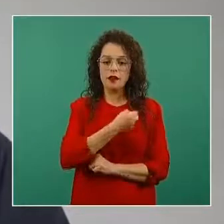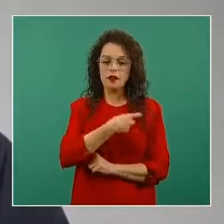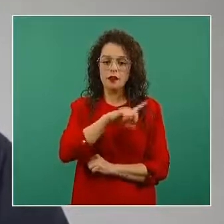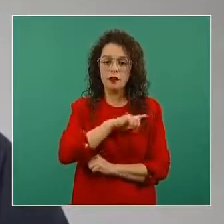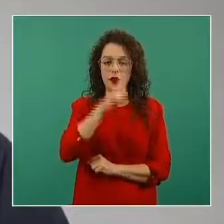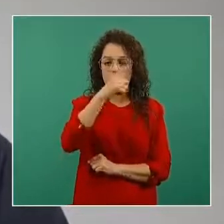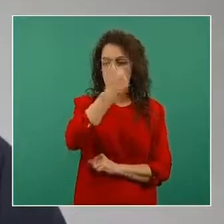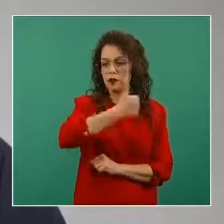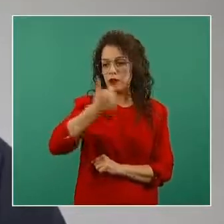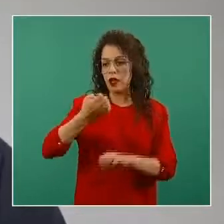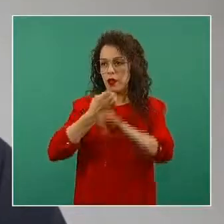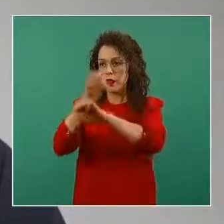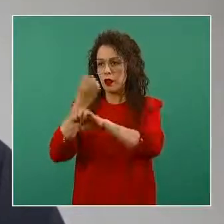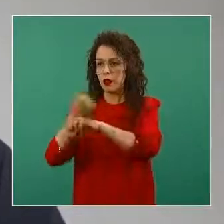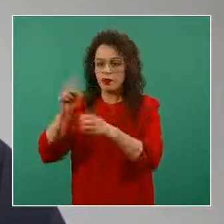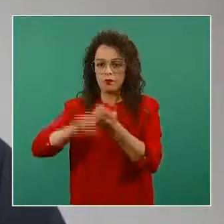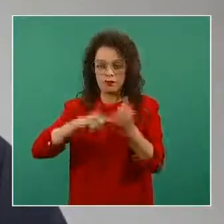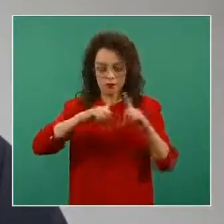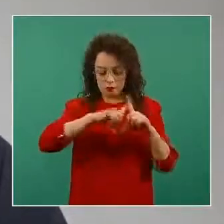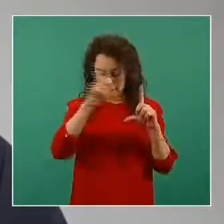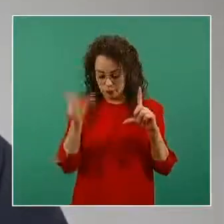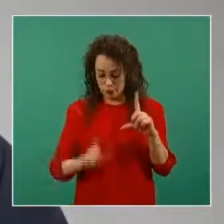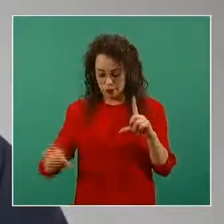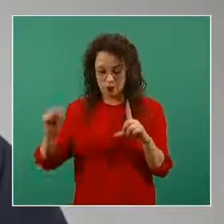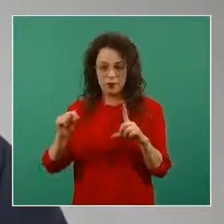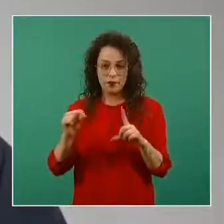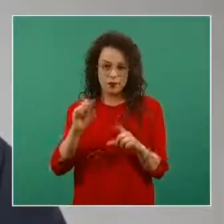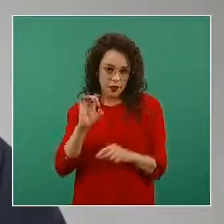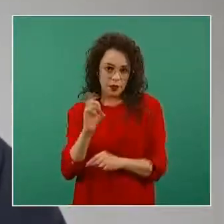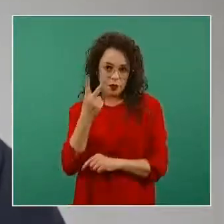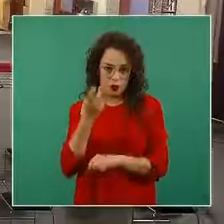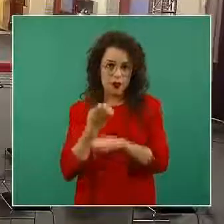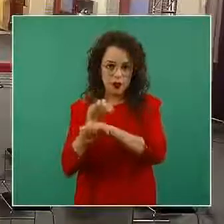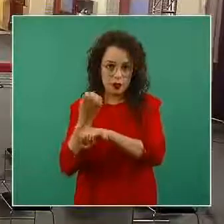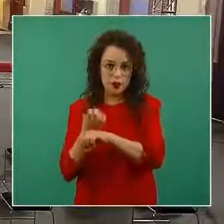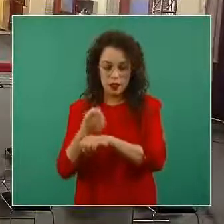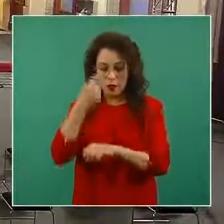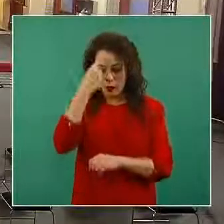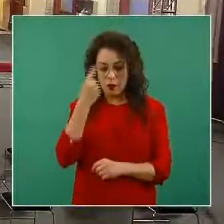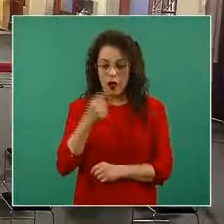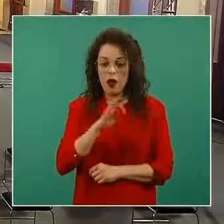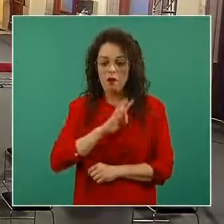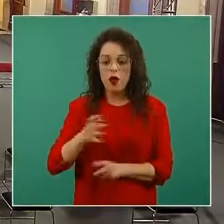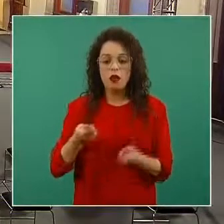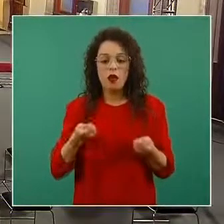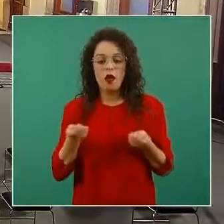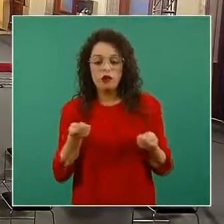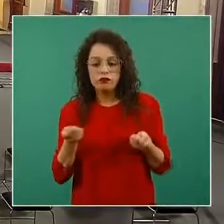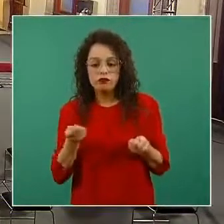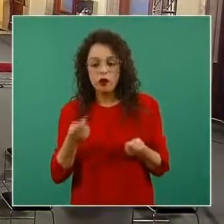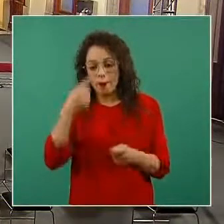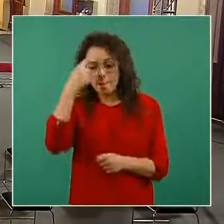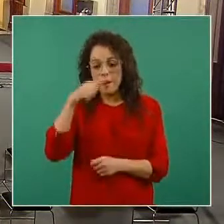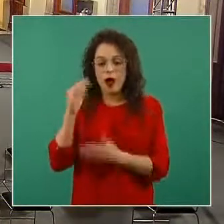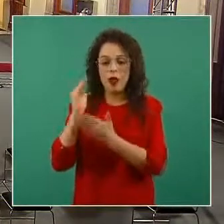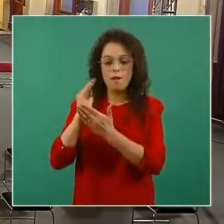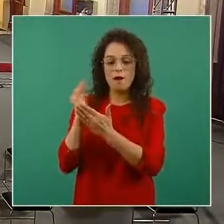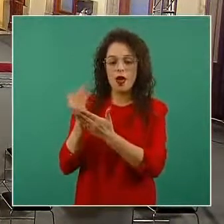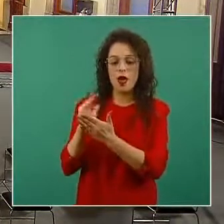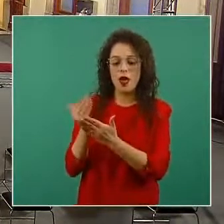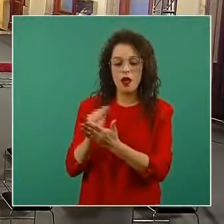de las 32 entidades federativas para contribuir con un control, una disminución de